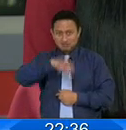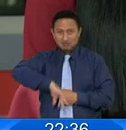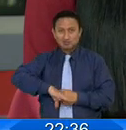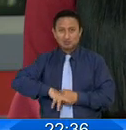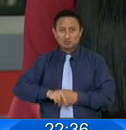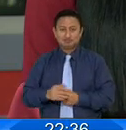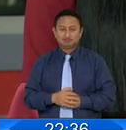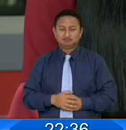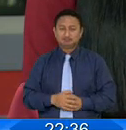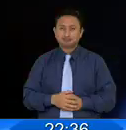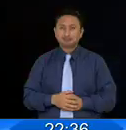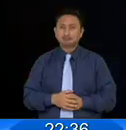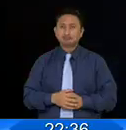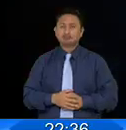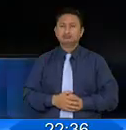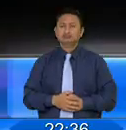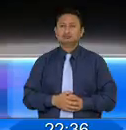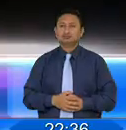delincuente.